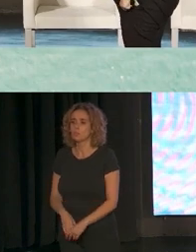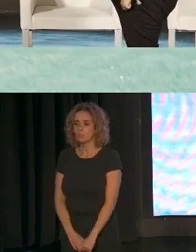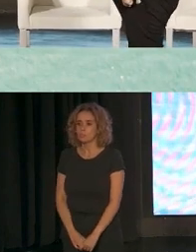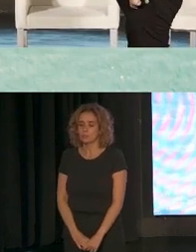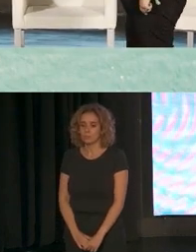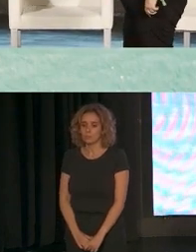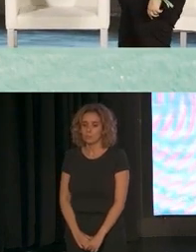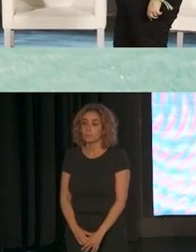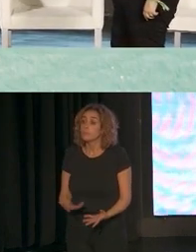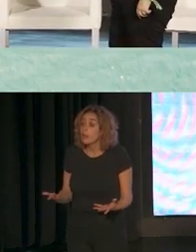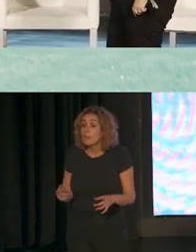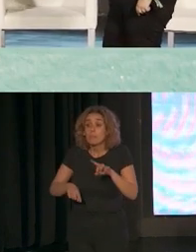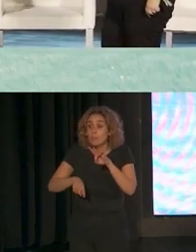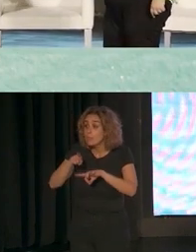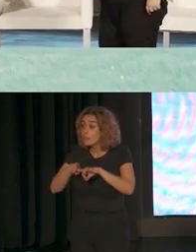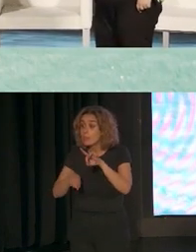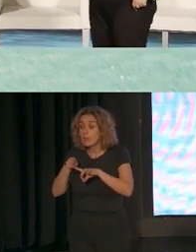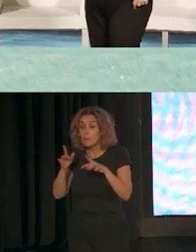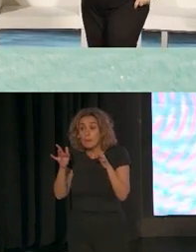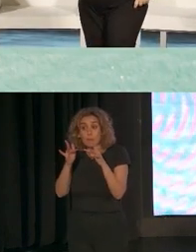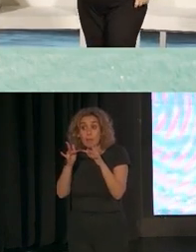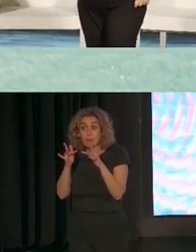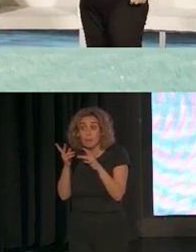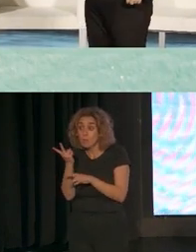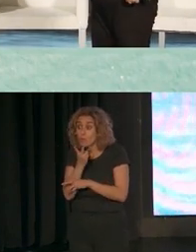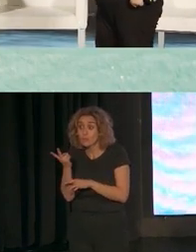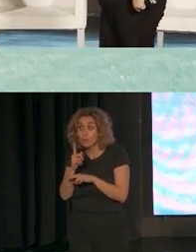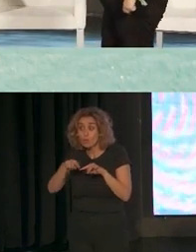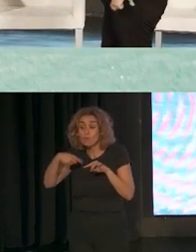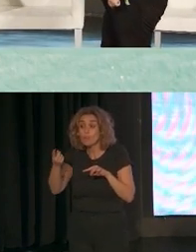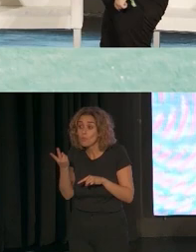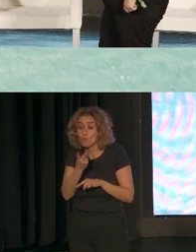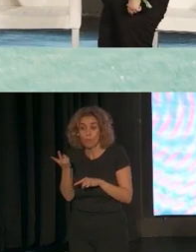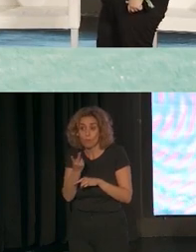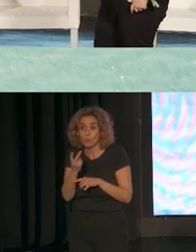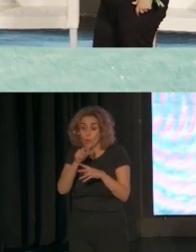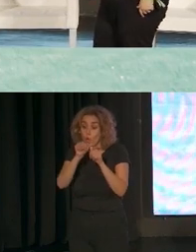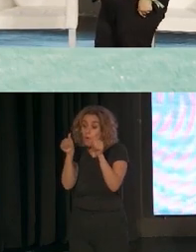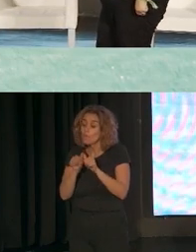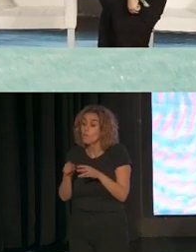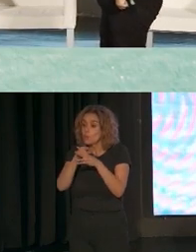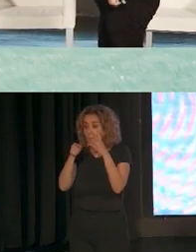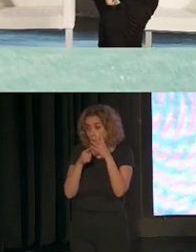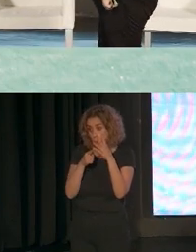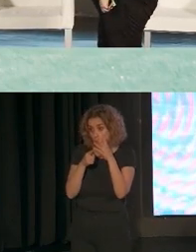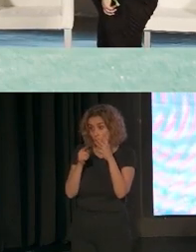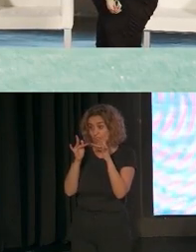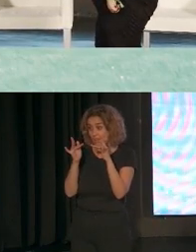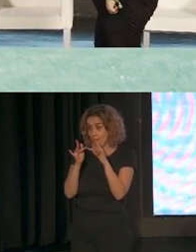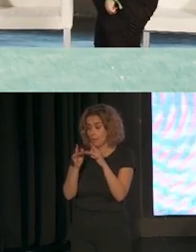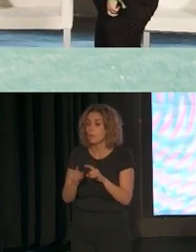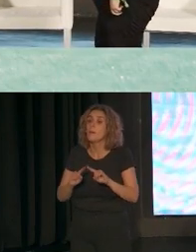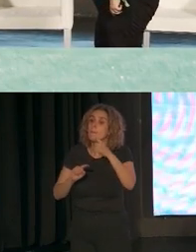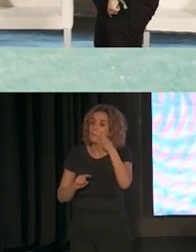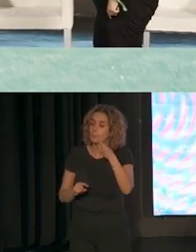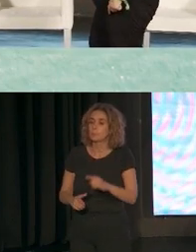aceptamos en función de cómo se relacionen estos dos factores pues surgen esos cuatro modos de relación vamos con el